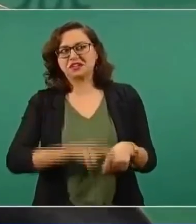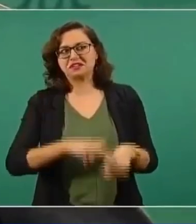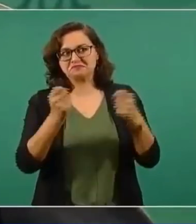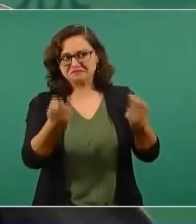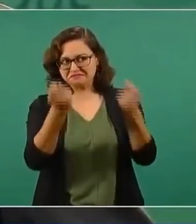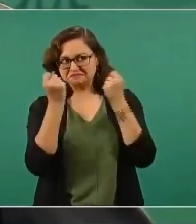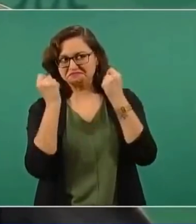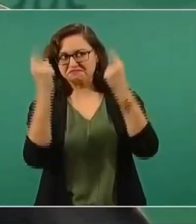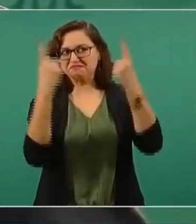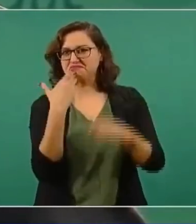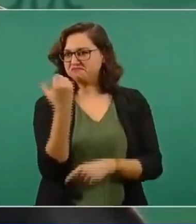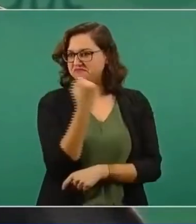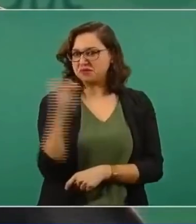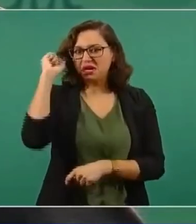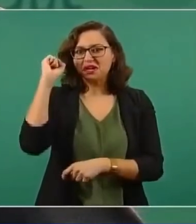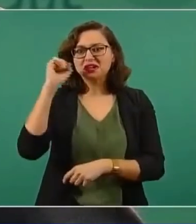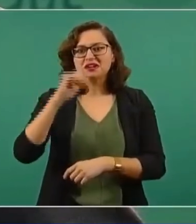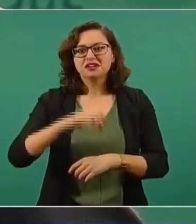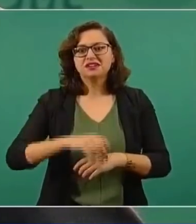ladrón.